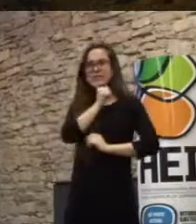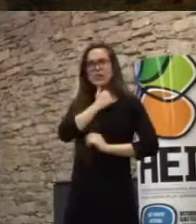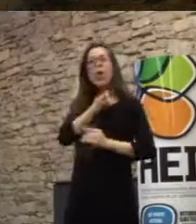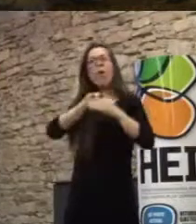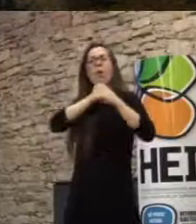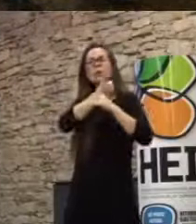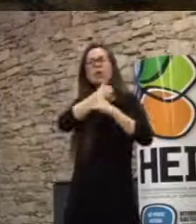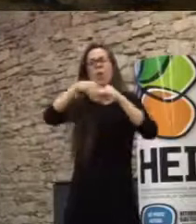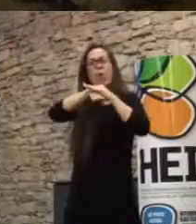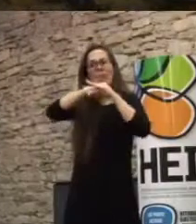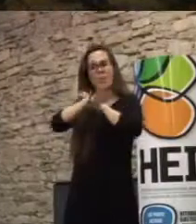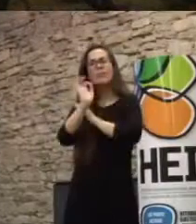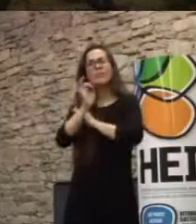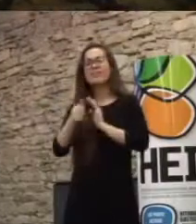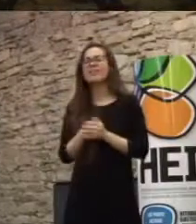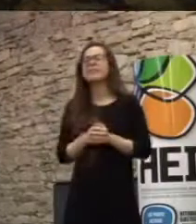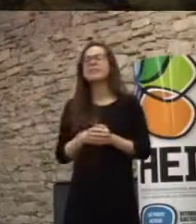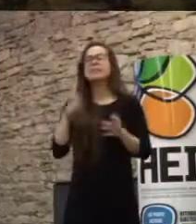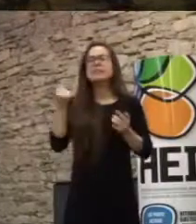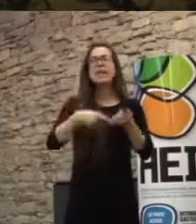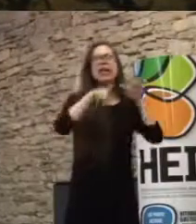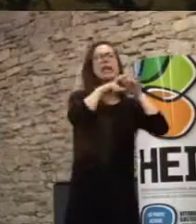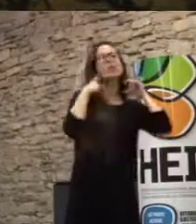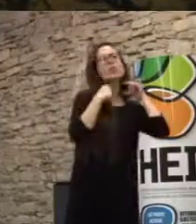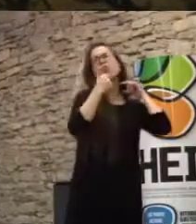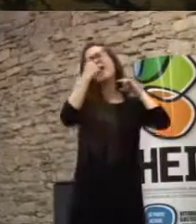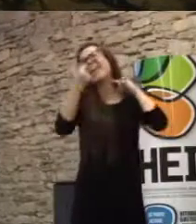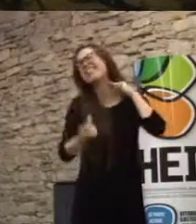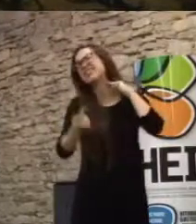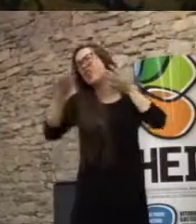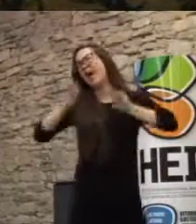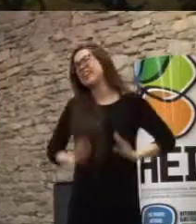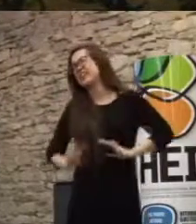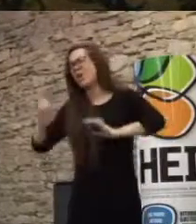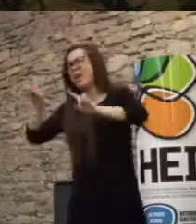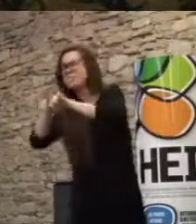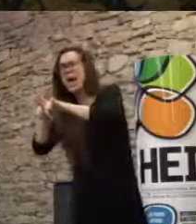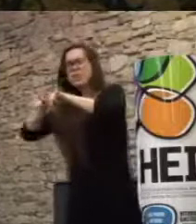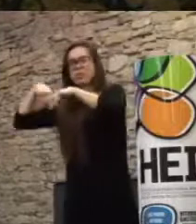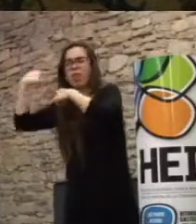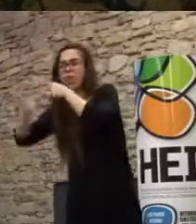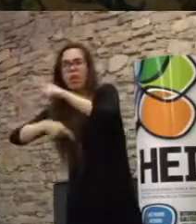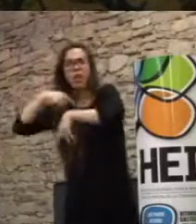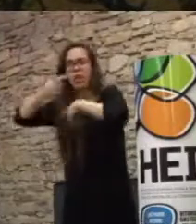es que me dijo el cura del pueblo que le ha dicho su cuñado que el hermano que vive en el pueblo al lado le había contado que no sé qué suena